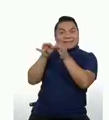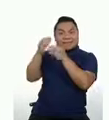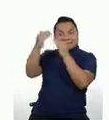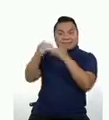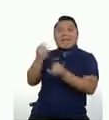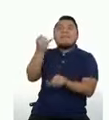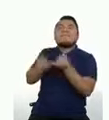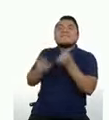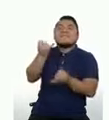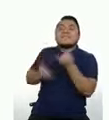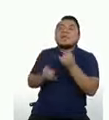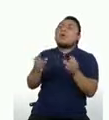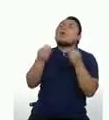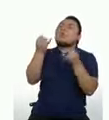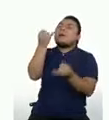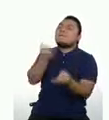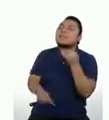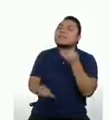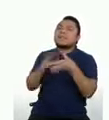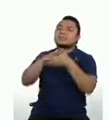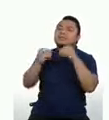¿Cómo finalizó la historia?